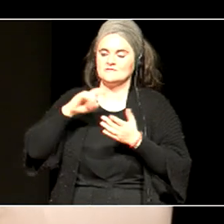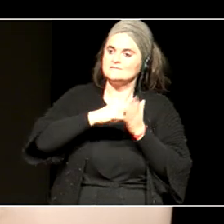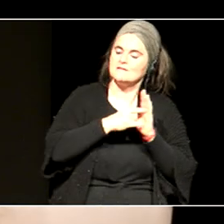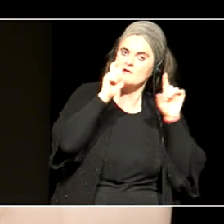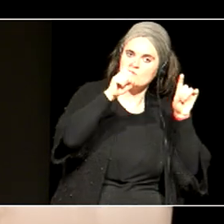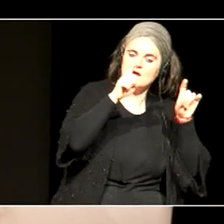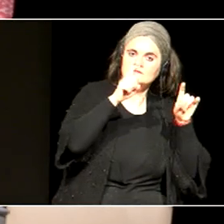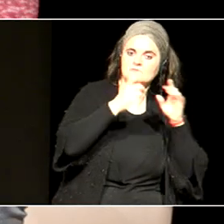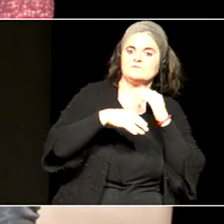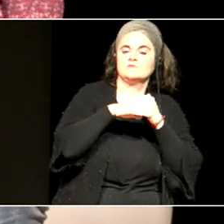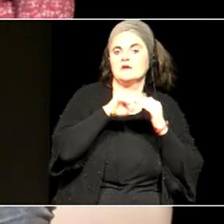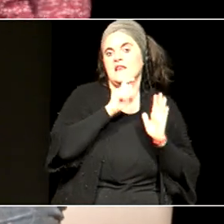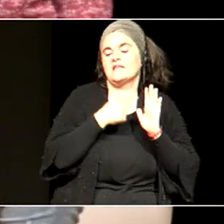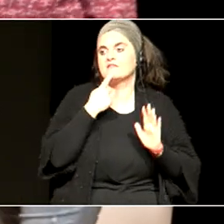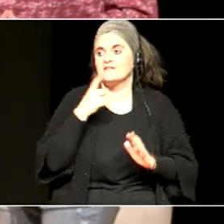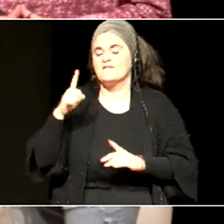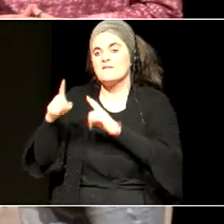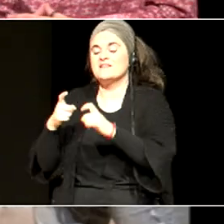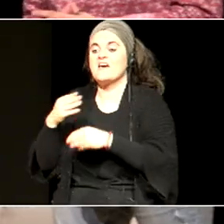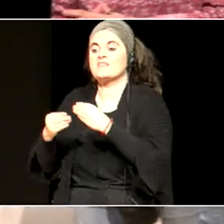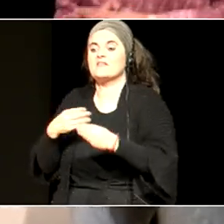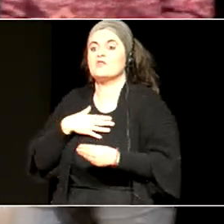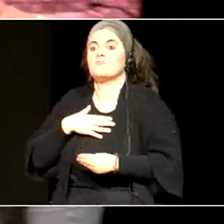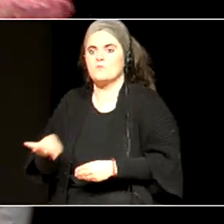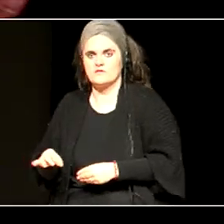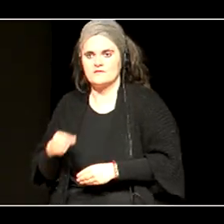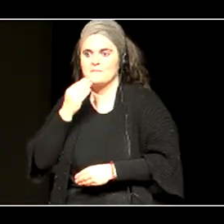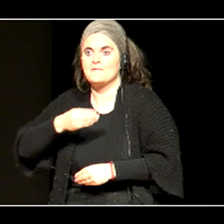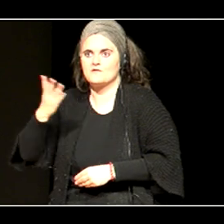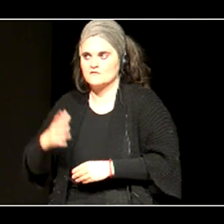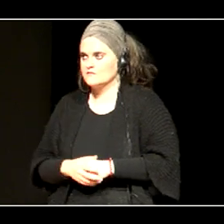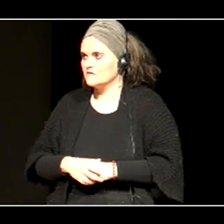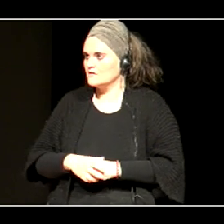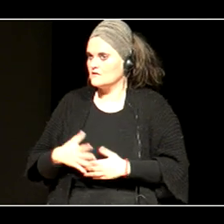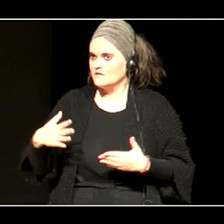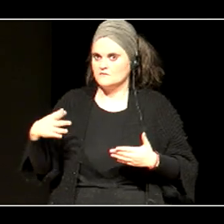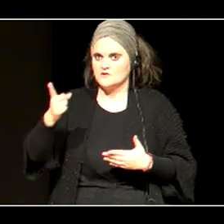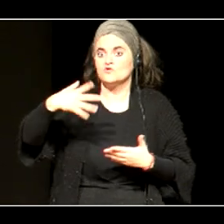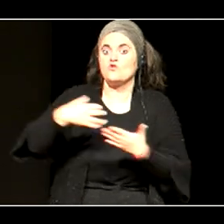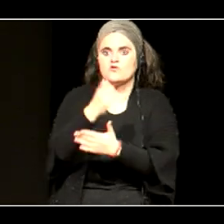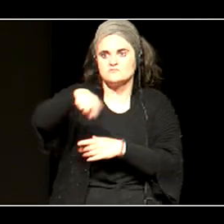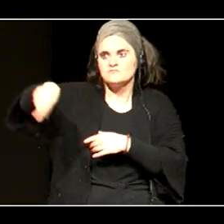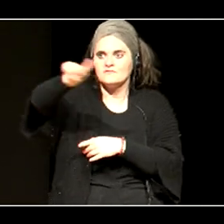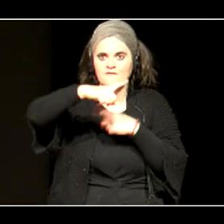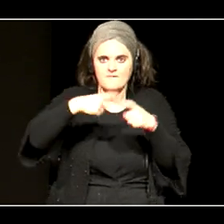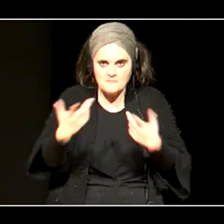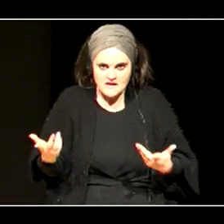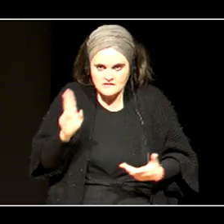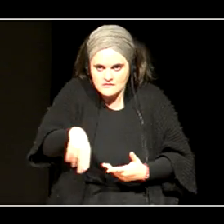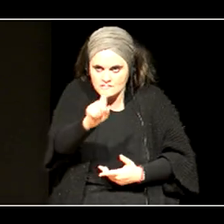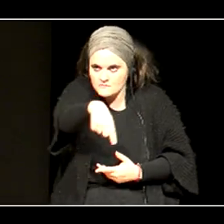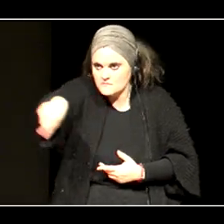lo hacen lo mejor que pueden las familias intentan de hecho todo el mundo que estamos aquí somos familias que a veces se nos olvida al